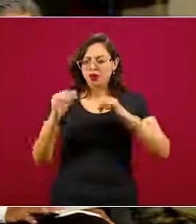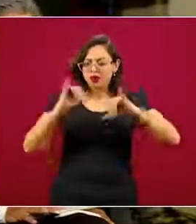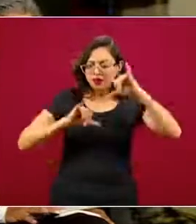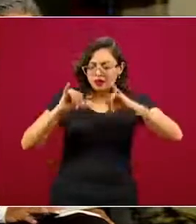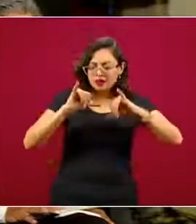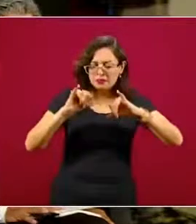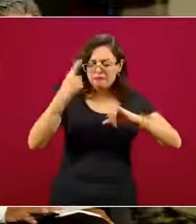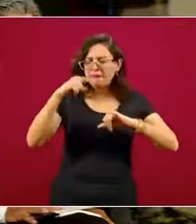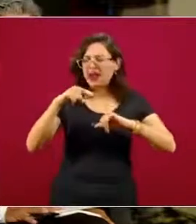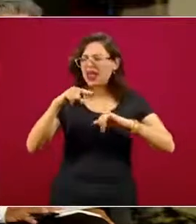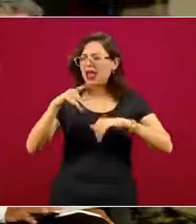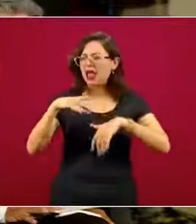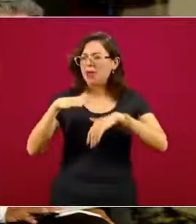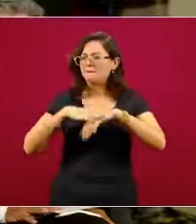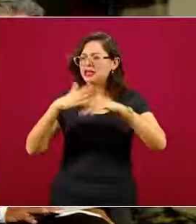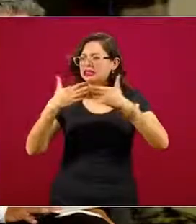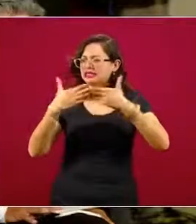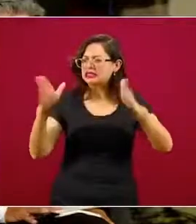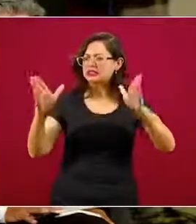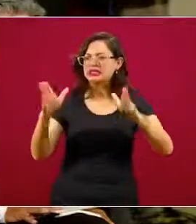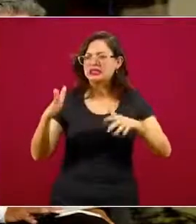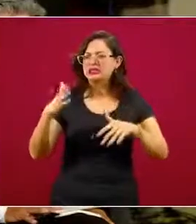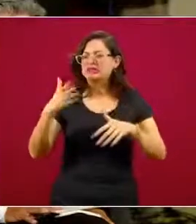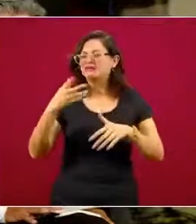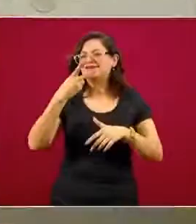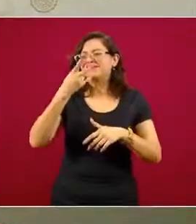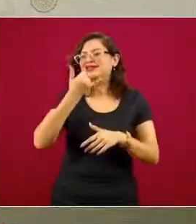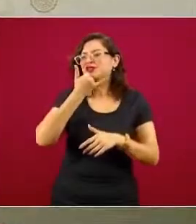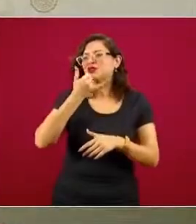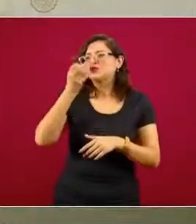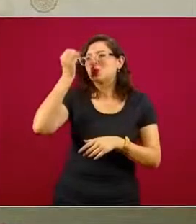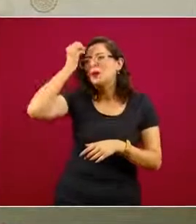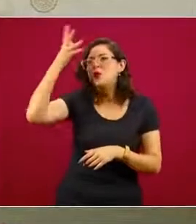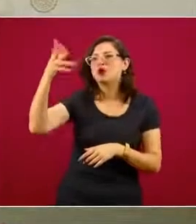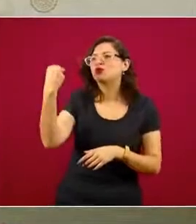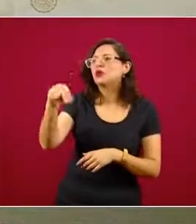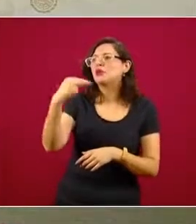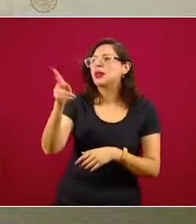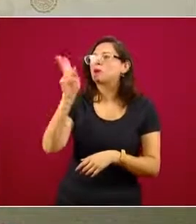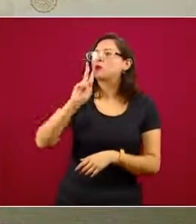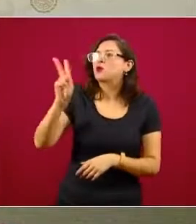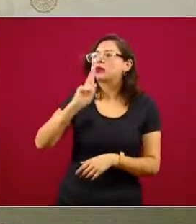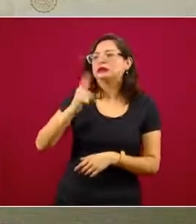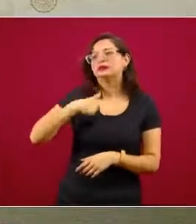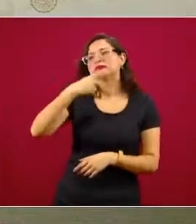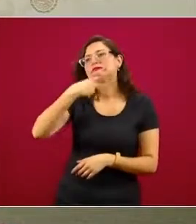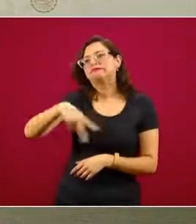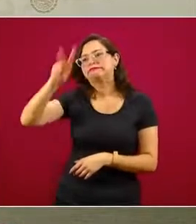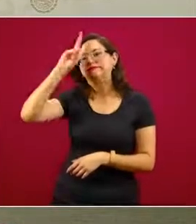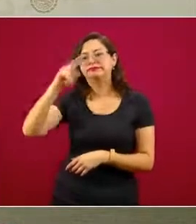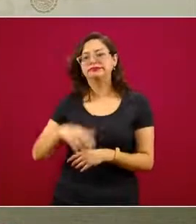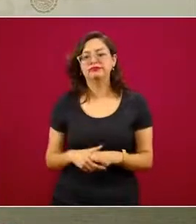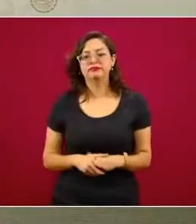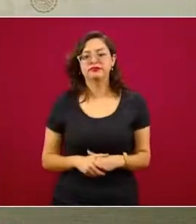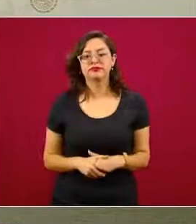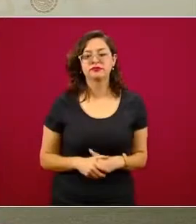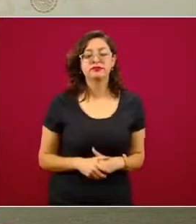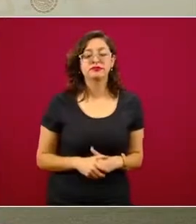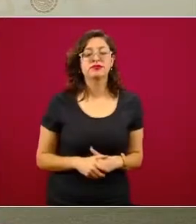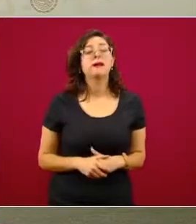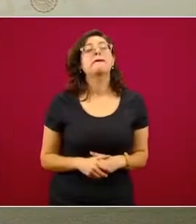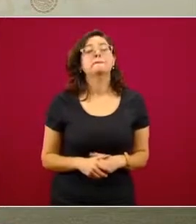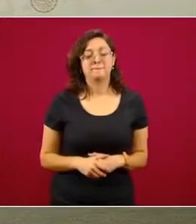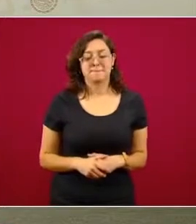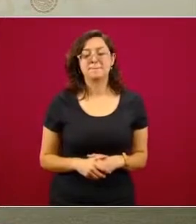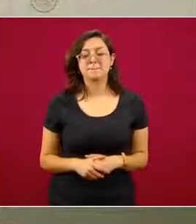No recuerdo cómo se llame la prueba, soy ignorante en ese sentido. Gracias. Muchas gracias. Voy a dar un adelanto porque esta semana espero vamos